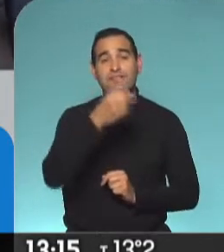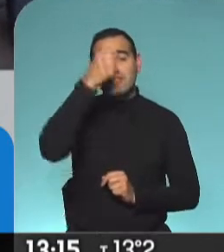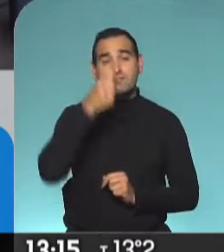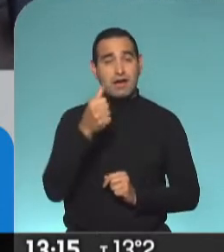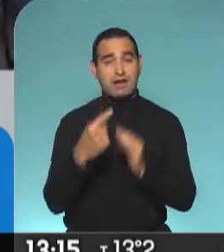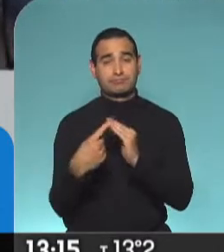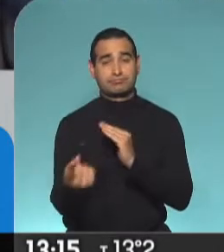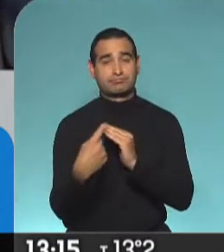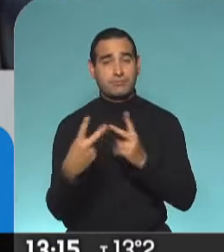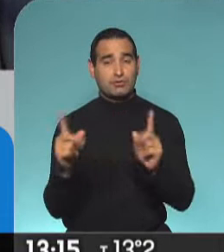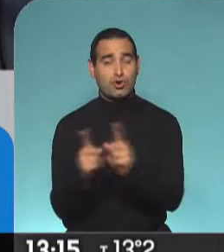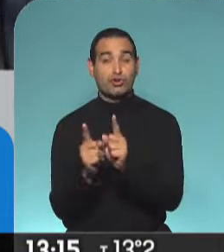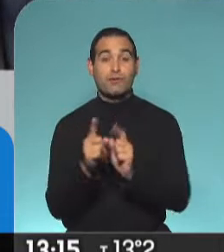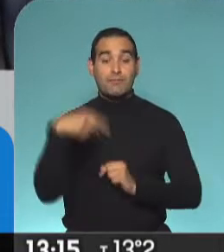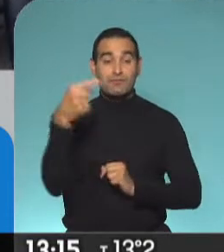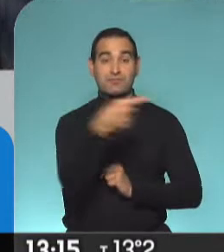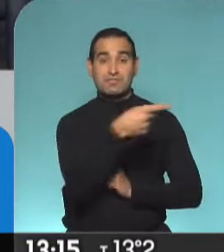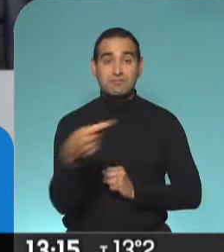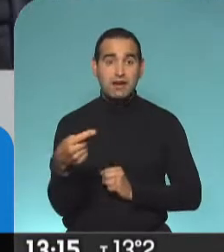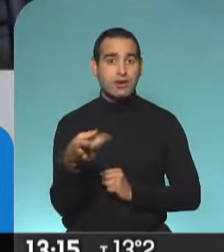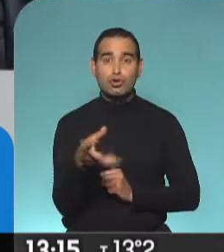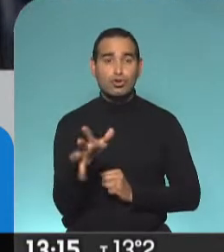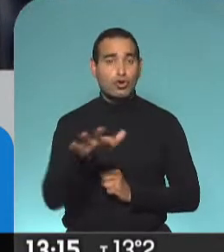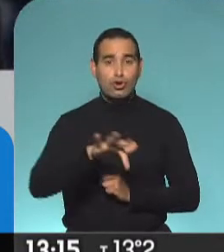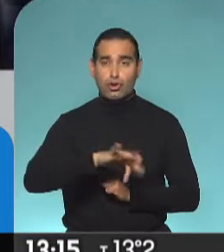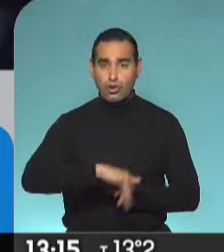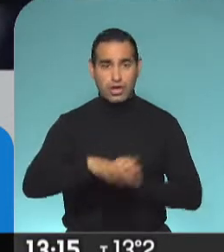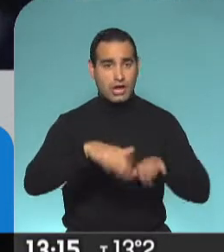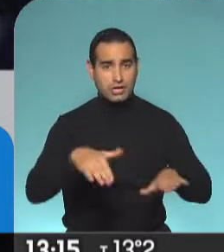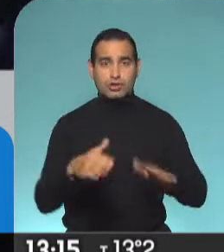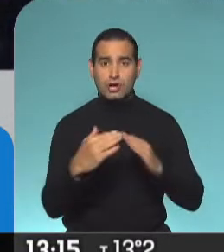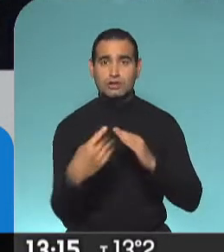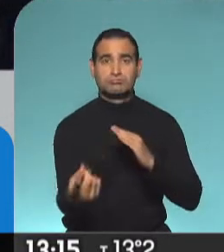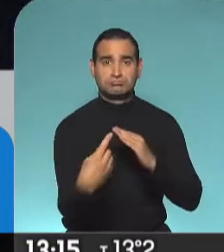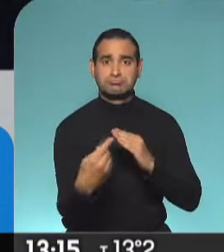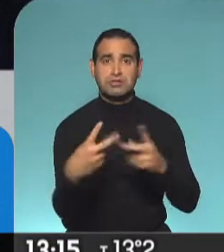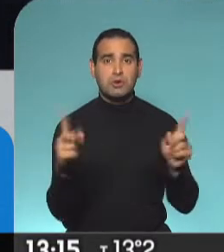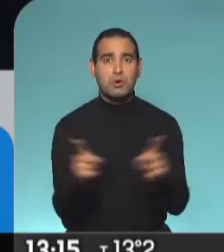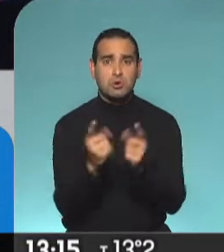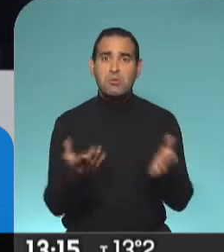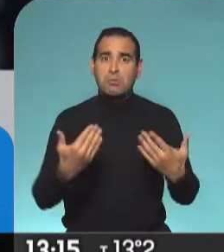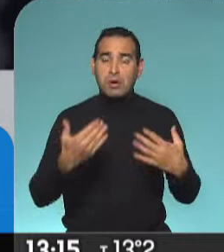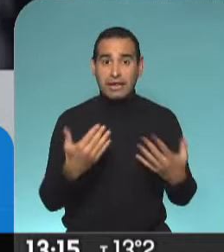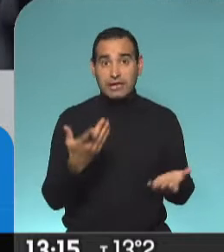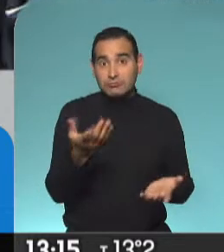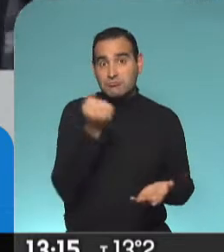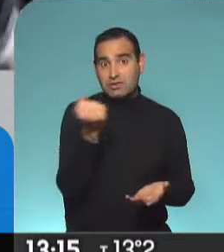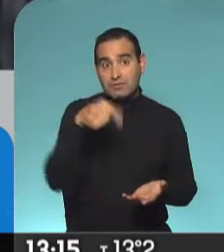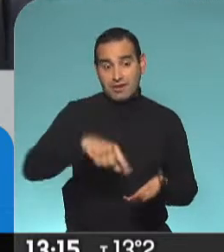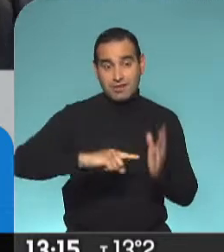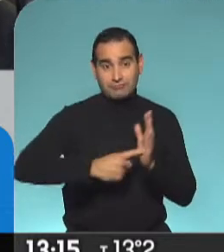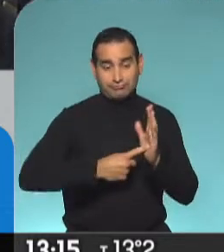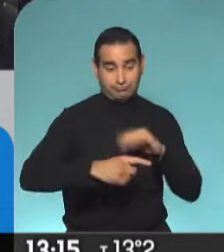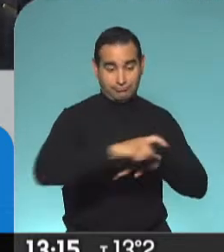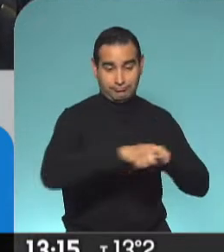pero bueno a partir de la próxima semana van a ser todos los días y eso es un detalle importante teniendo en cuenta que aquí en la región del amba